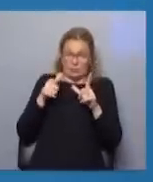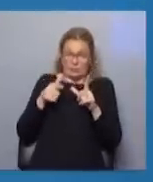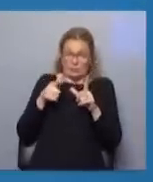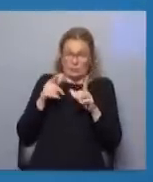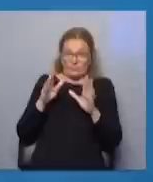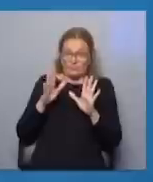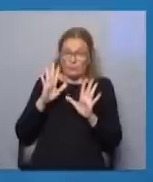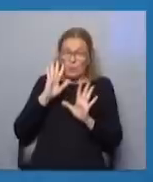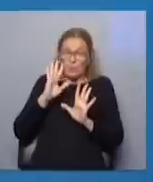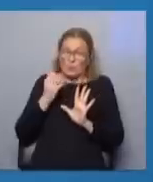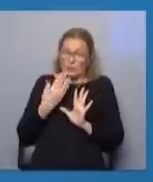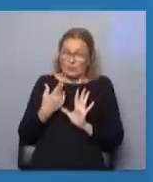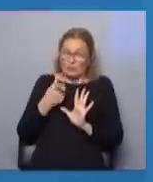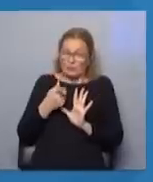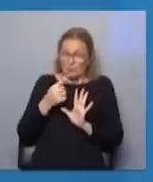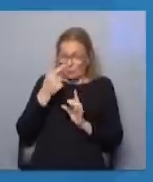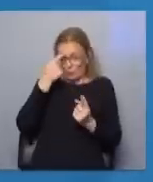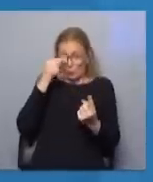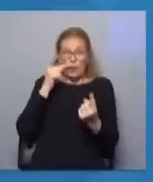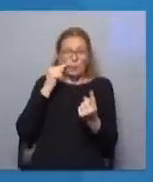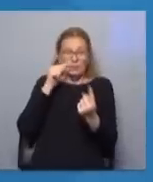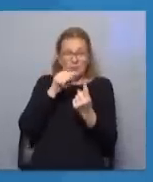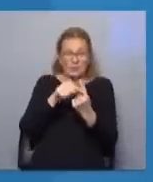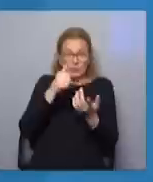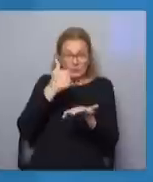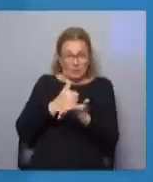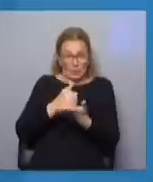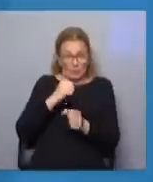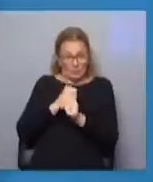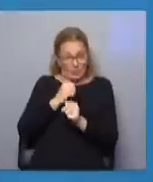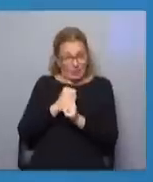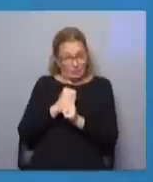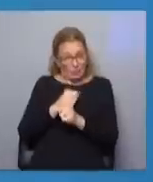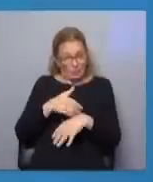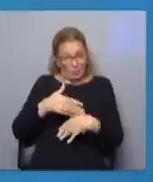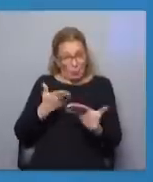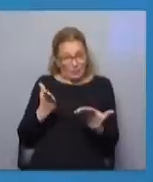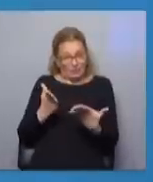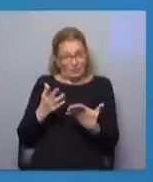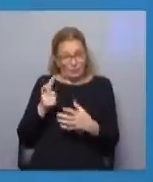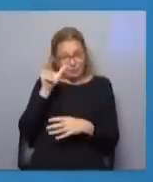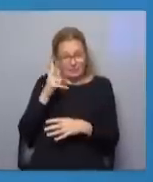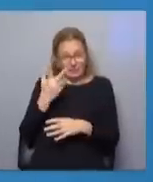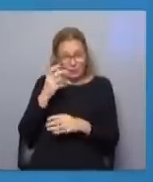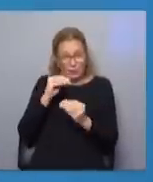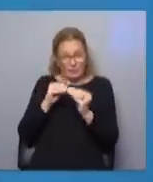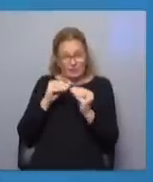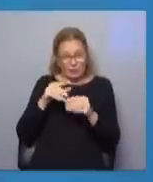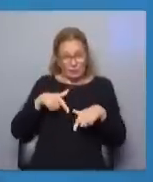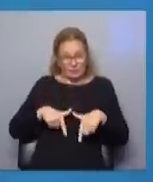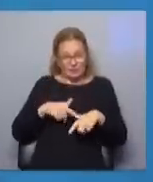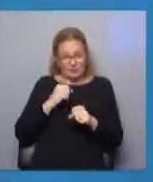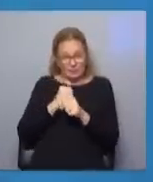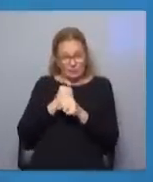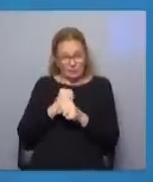por eso el objetivo para quienes estamos en la gestión para cualquiera de los tres compañeros que estamos como intendentes